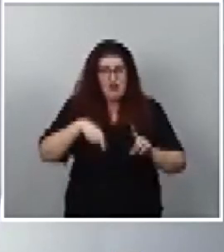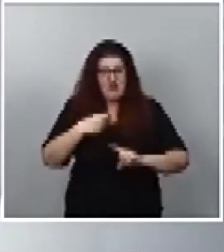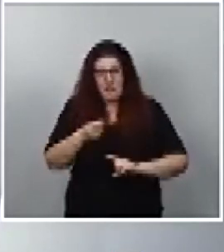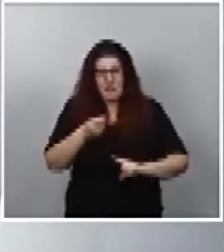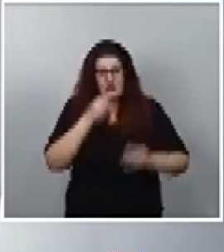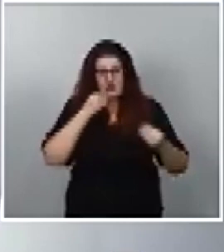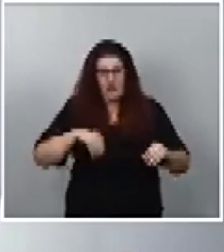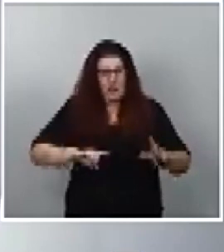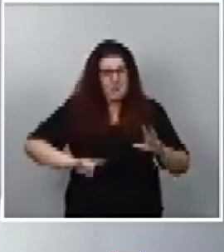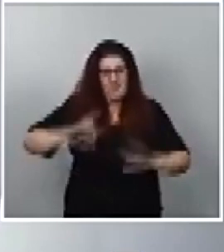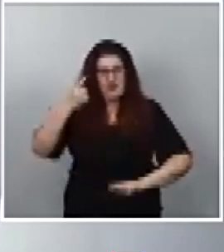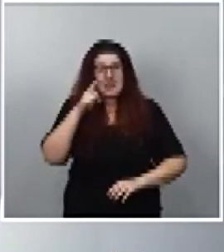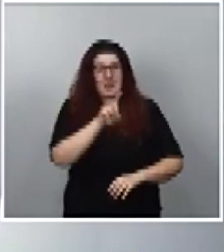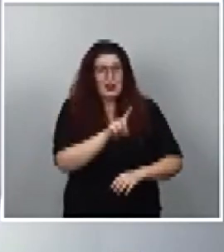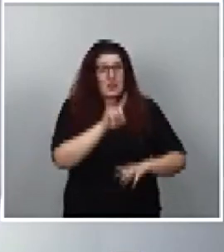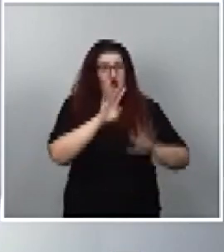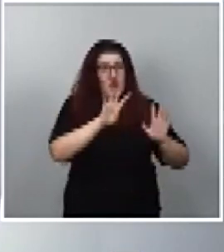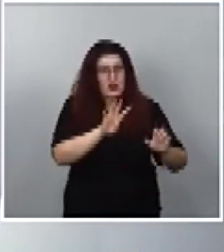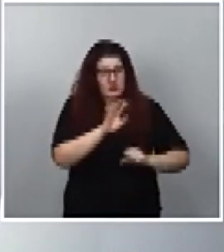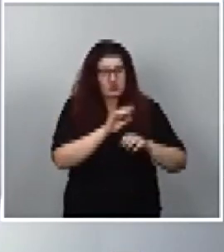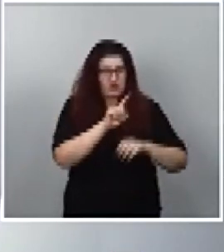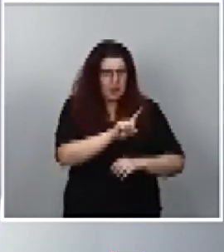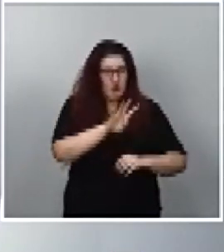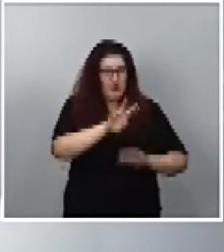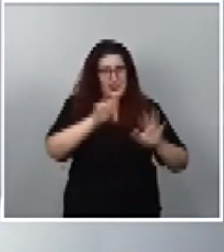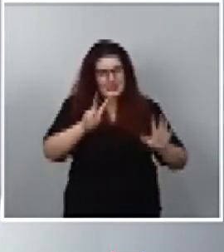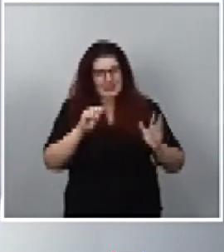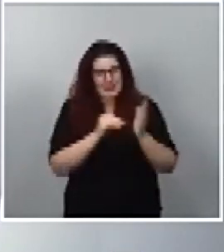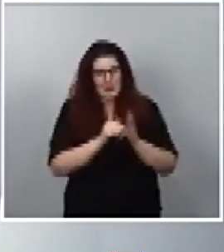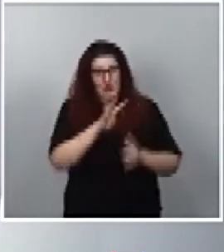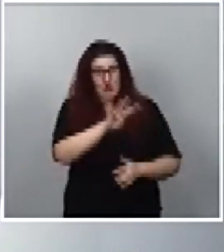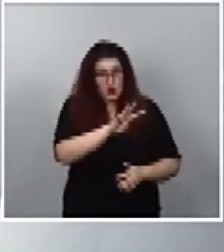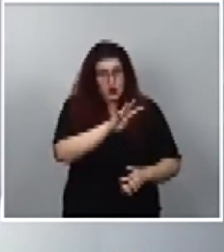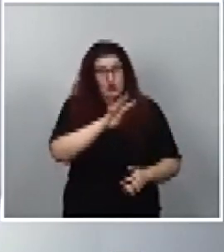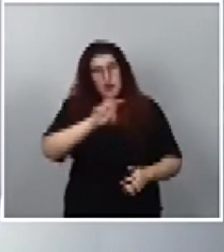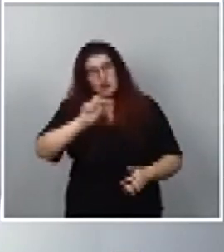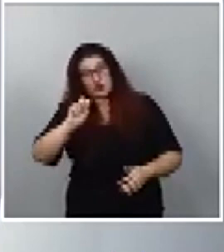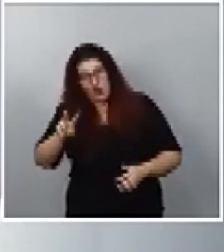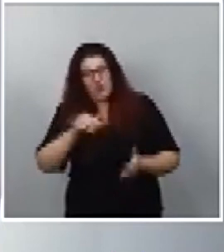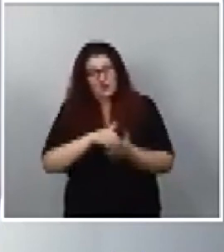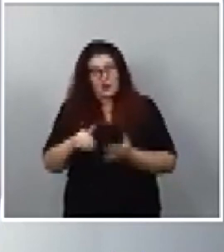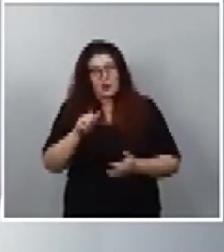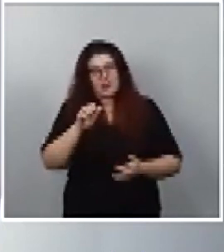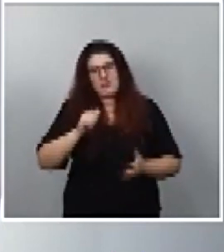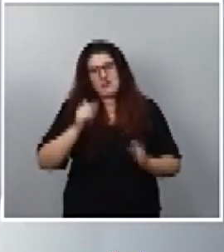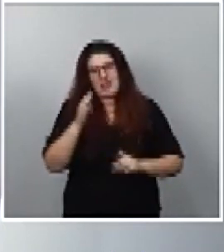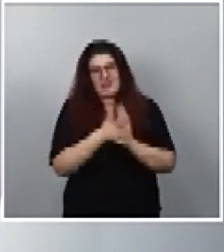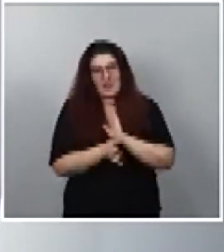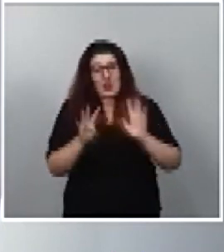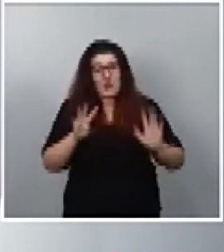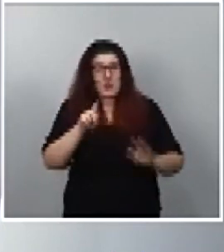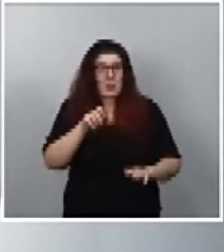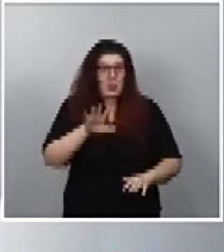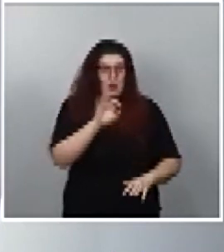historia con 147 412 millones más un 9,5 por